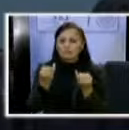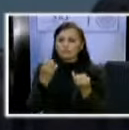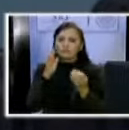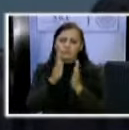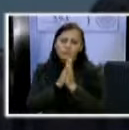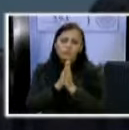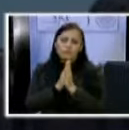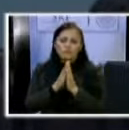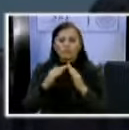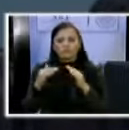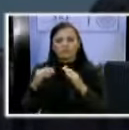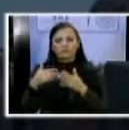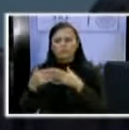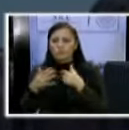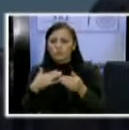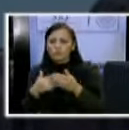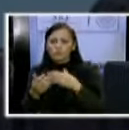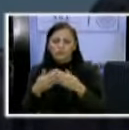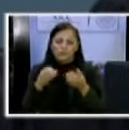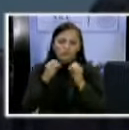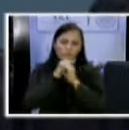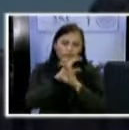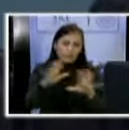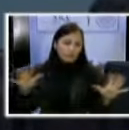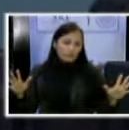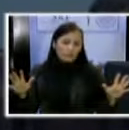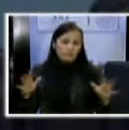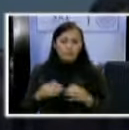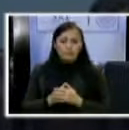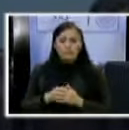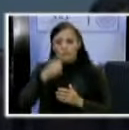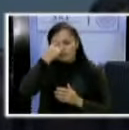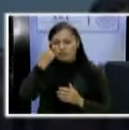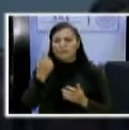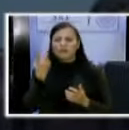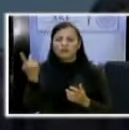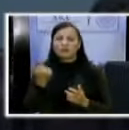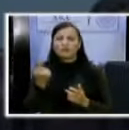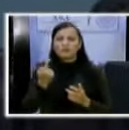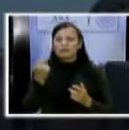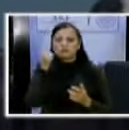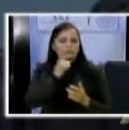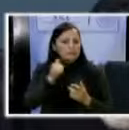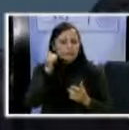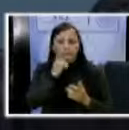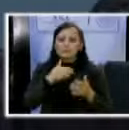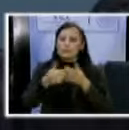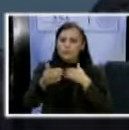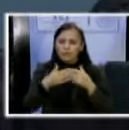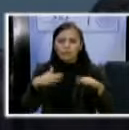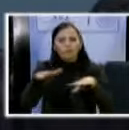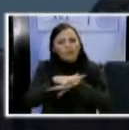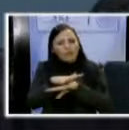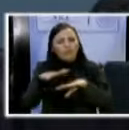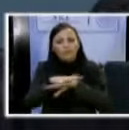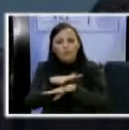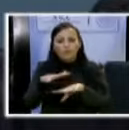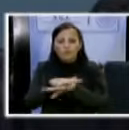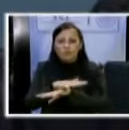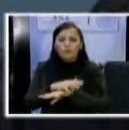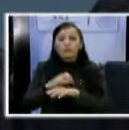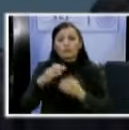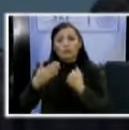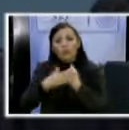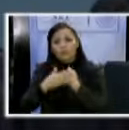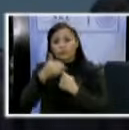Instituto de los Mexicanos en el Exterior, para que sea una actualización prácticamente permanente, que no se haga necesariamente para cada